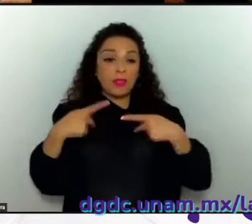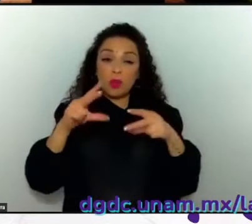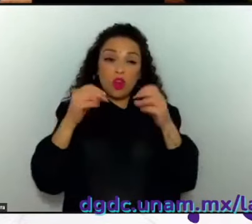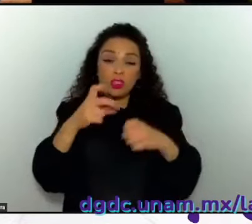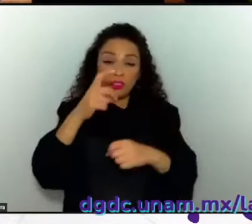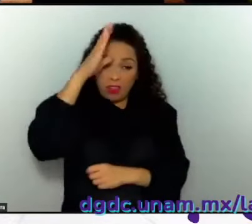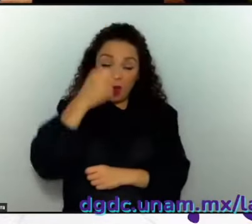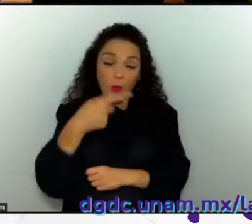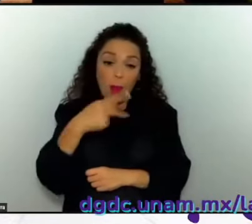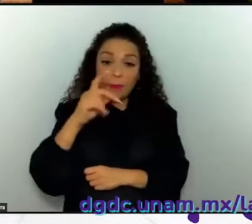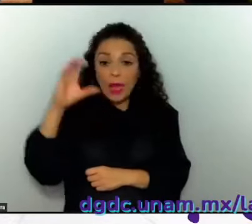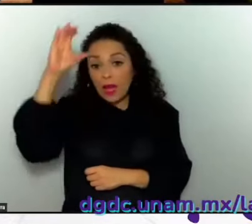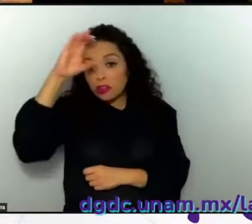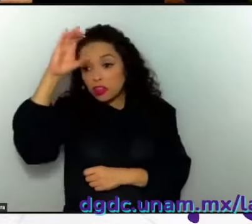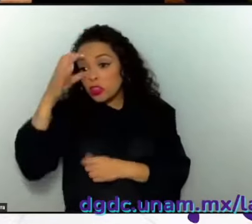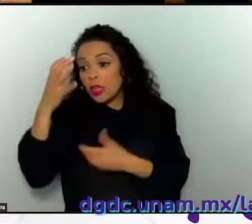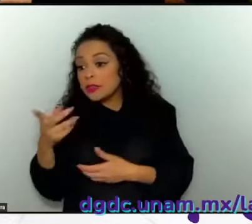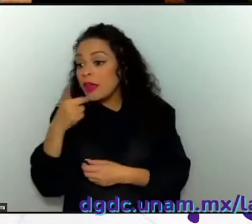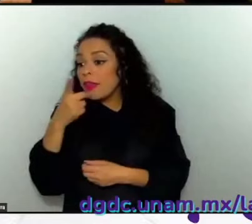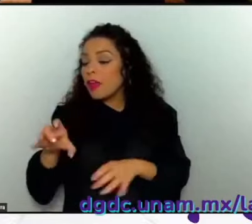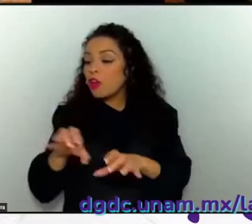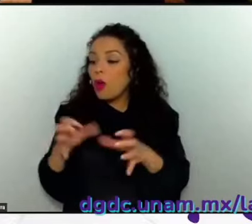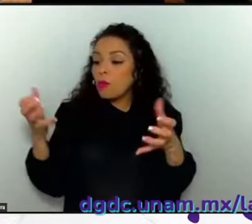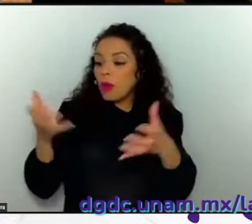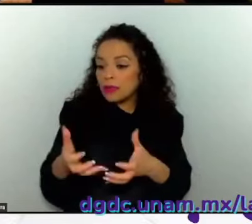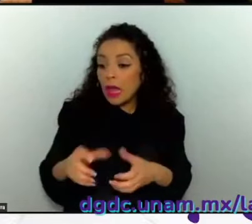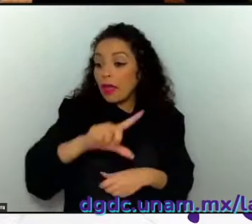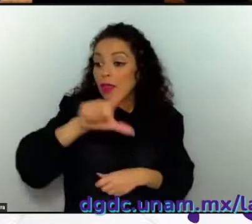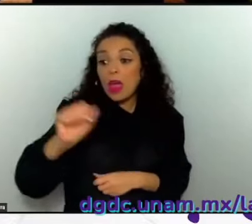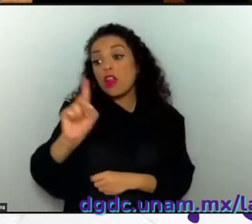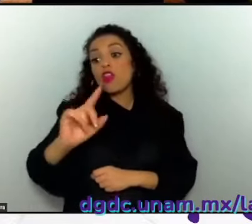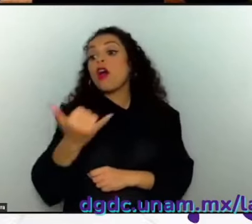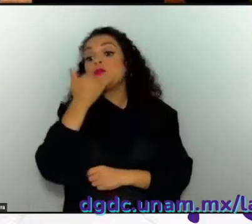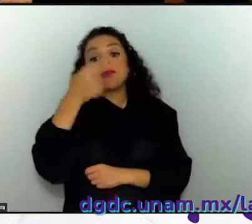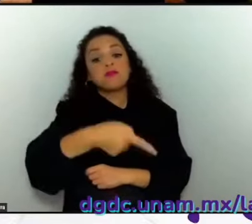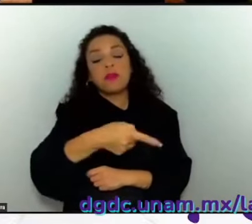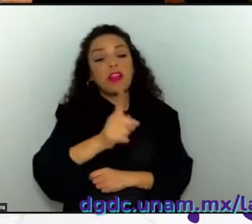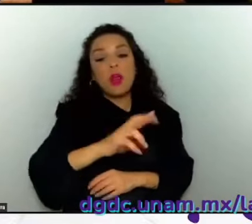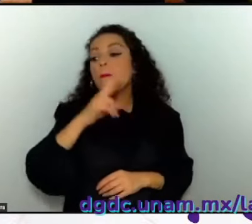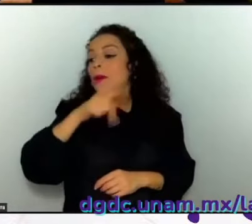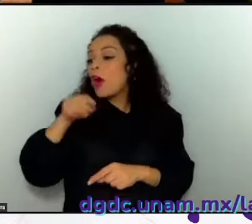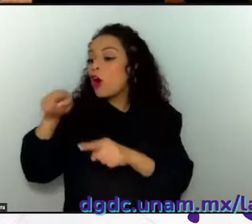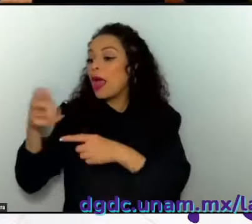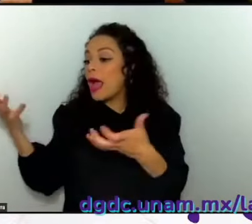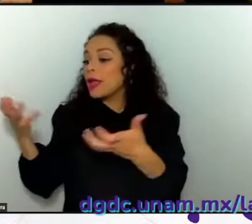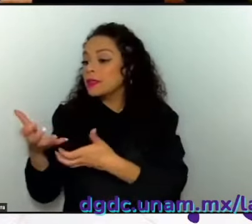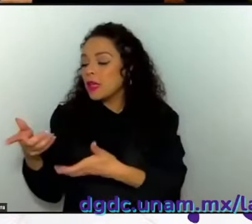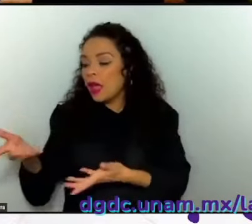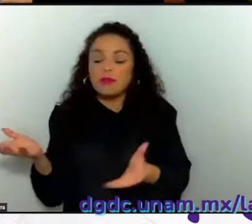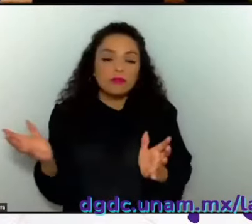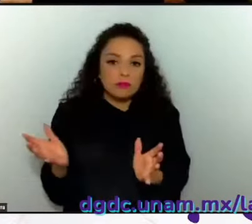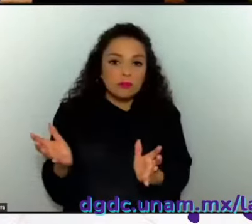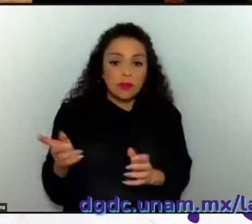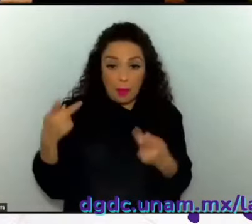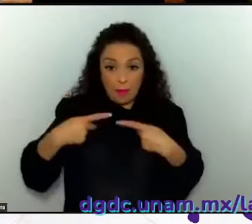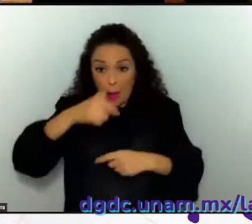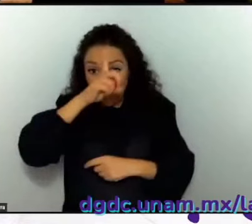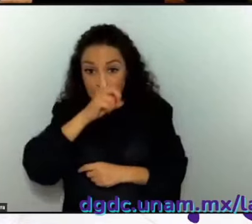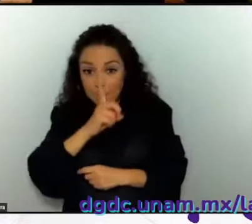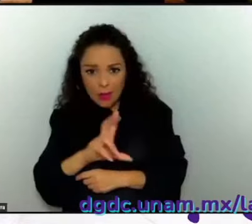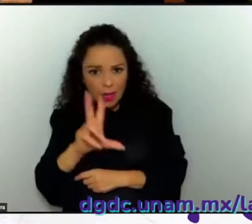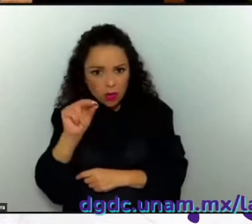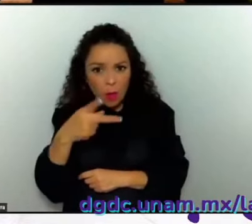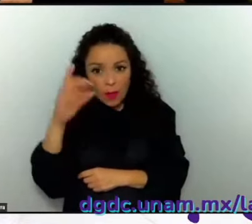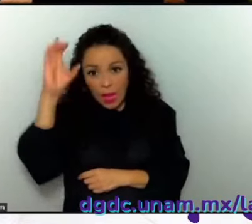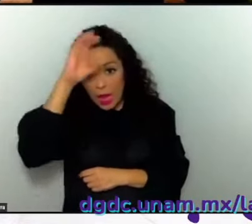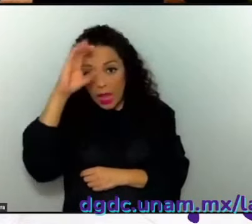la ciencia dice, pues, hagamos esto, y luego 3 meses después dijo, no, eso estuvo mal, mejor hagamos esto. Y no es que nadie te estuviera mintiendo, es que la ciencia va